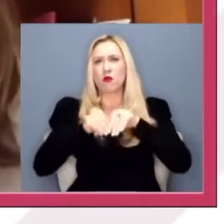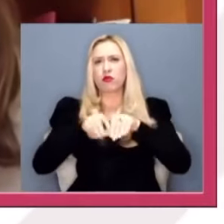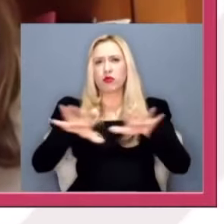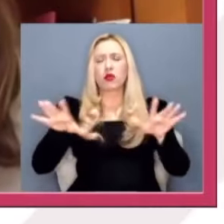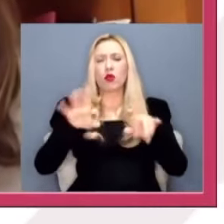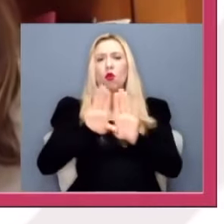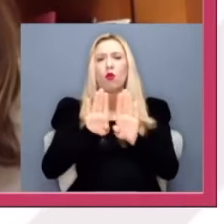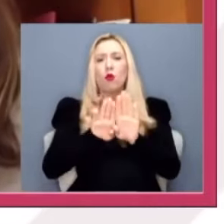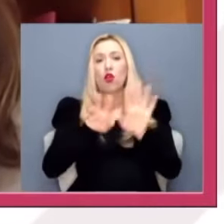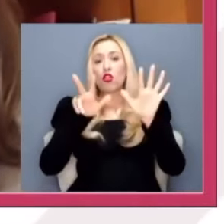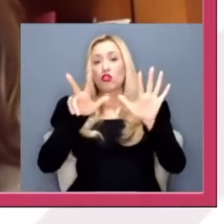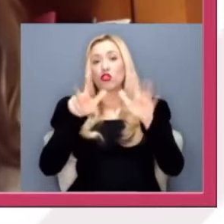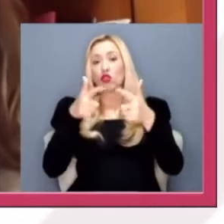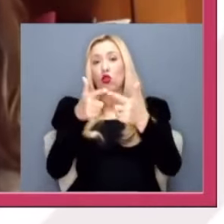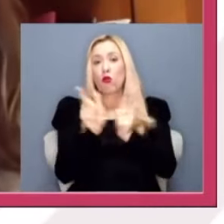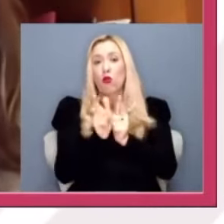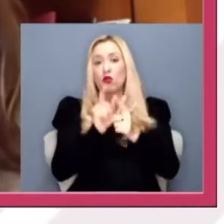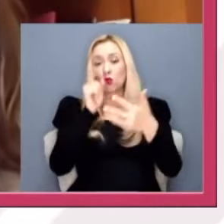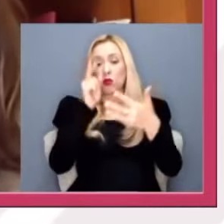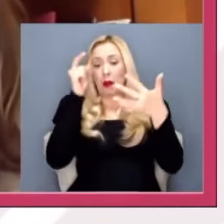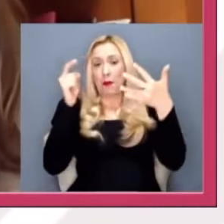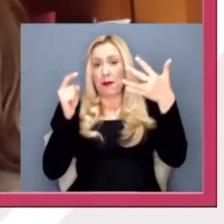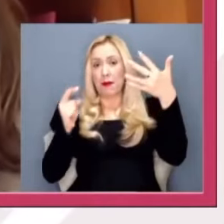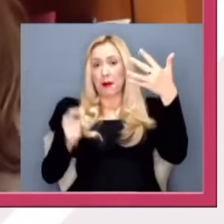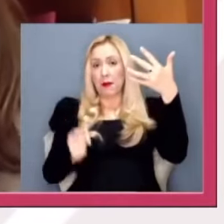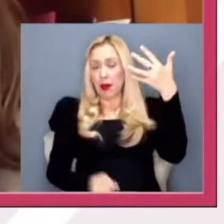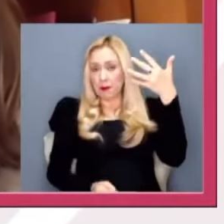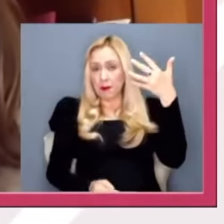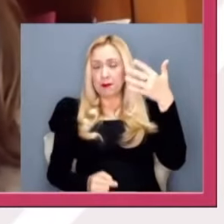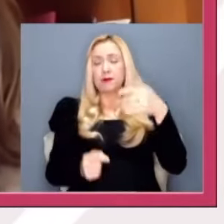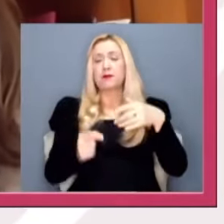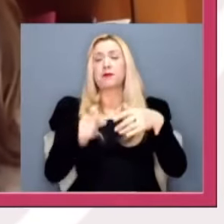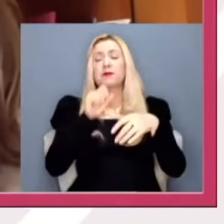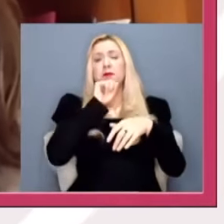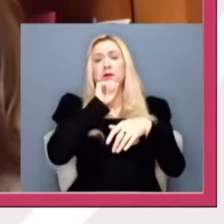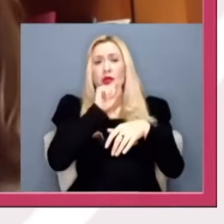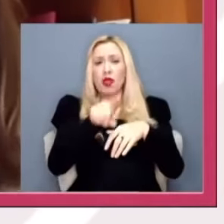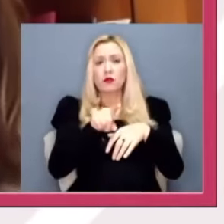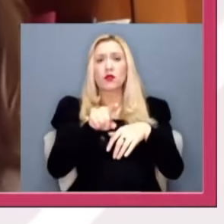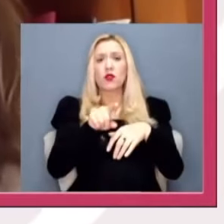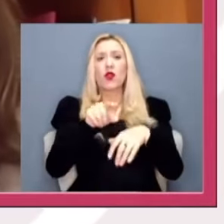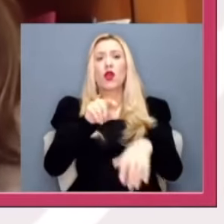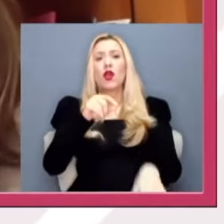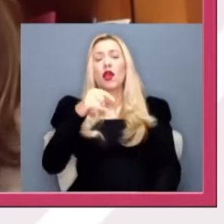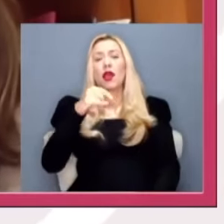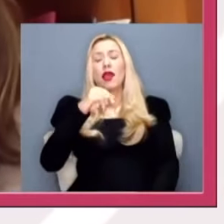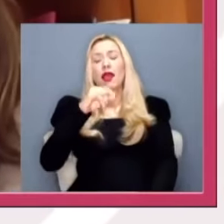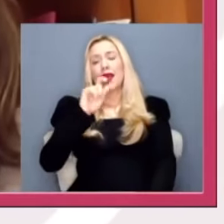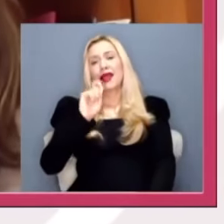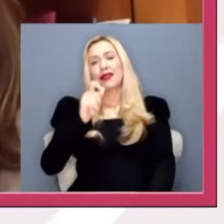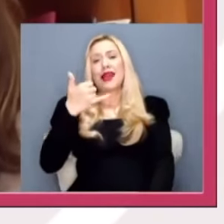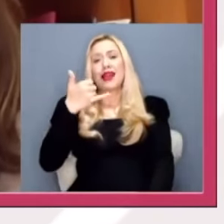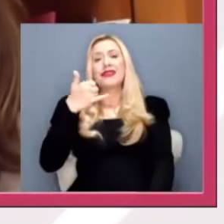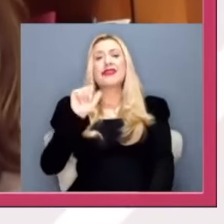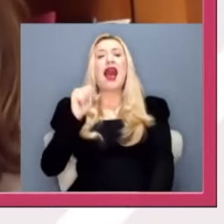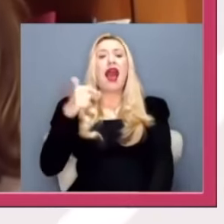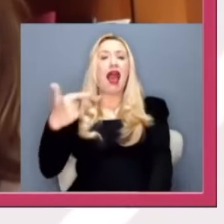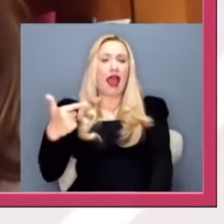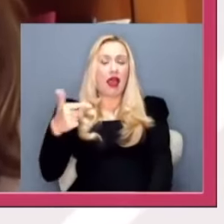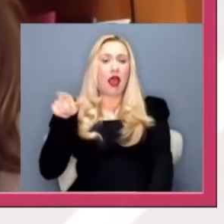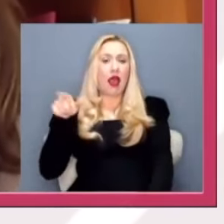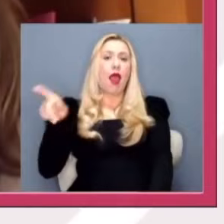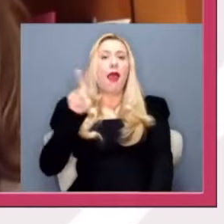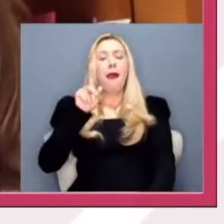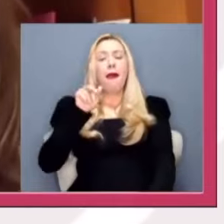grupos, 18 grupos, pero también se hizo un trabajo muy importante con YAG, organización que Paola